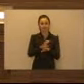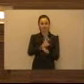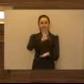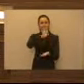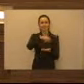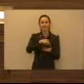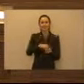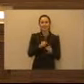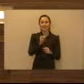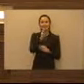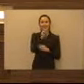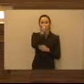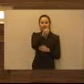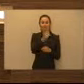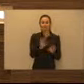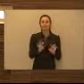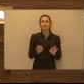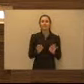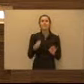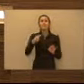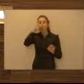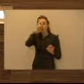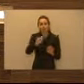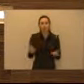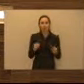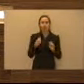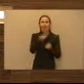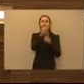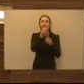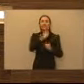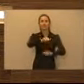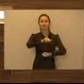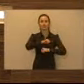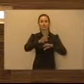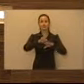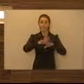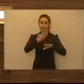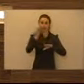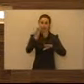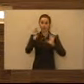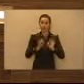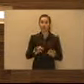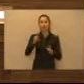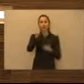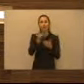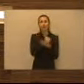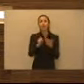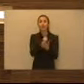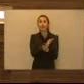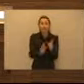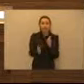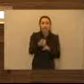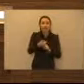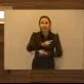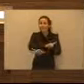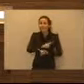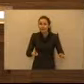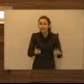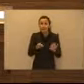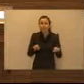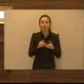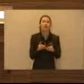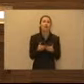Socialista, porque no sabemos los datos de espera para les pruebes diagnóstiques, ni tampoco les